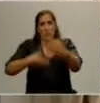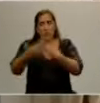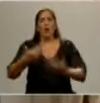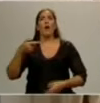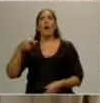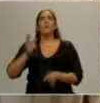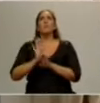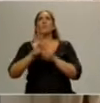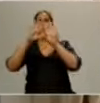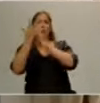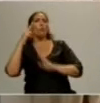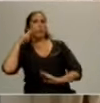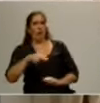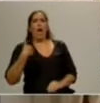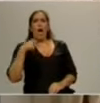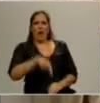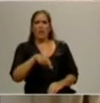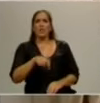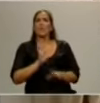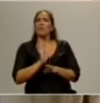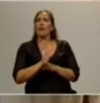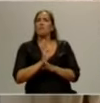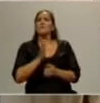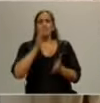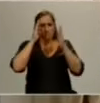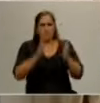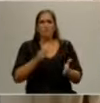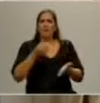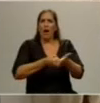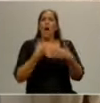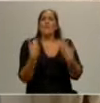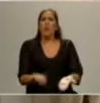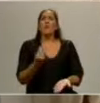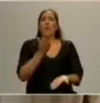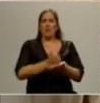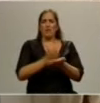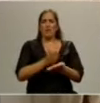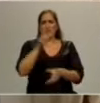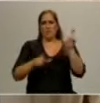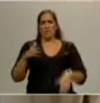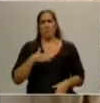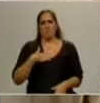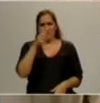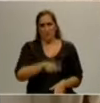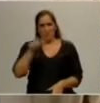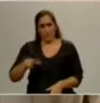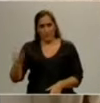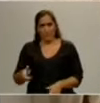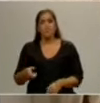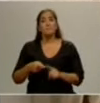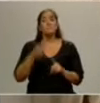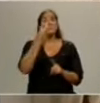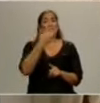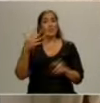en materia de derechos humanos en todo el mundo. Hoy, desde aquel 25 de mayo del